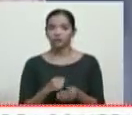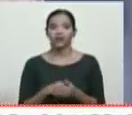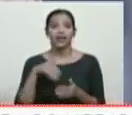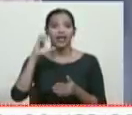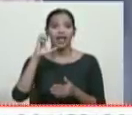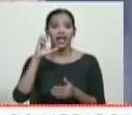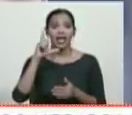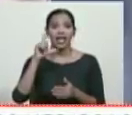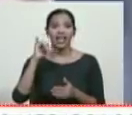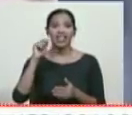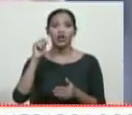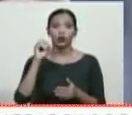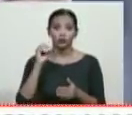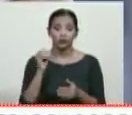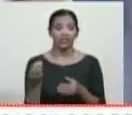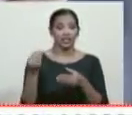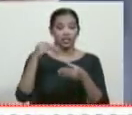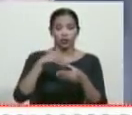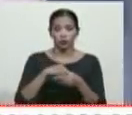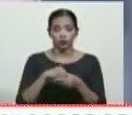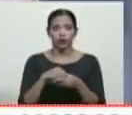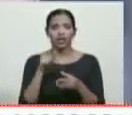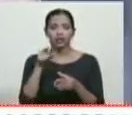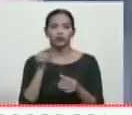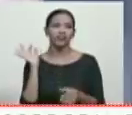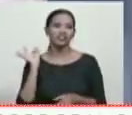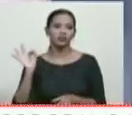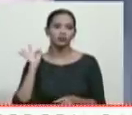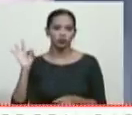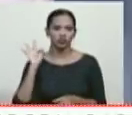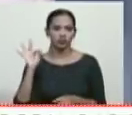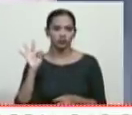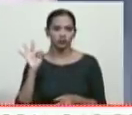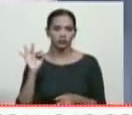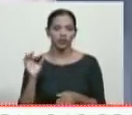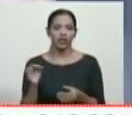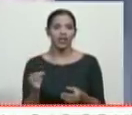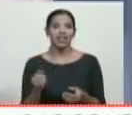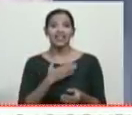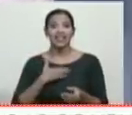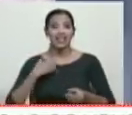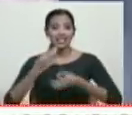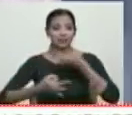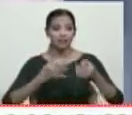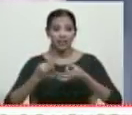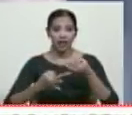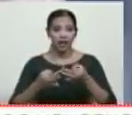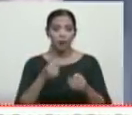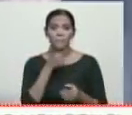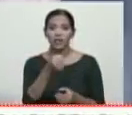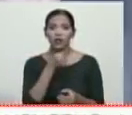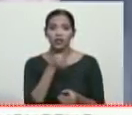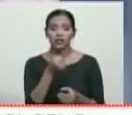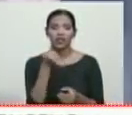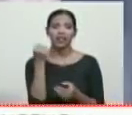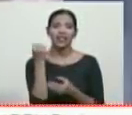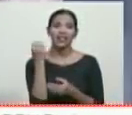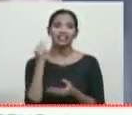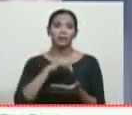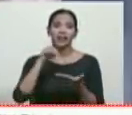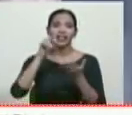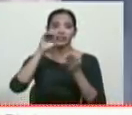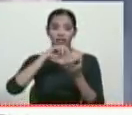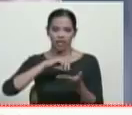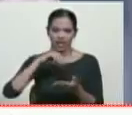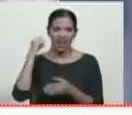Abrams, incluso en su exposición, le trataba de explicar a los periodistas que la Asamblea Nacional,